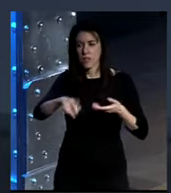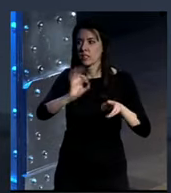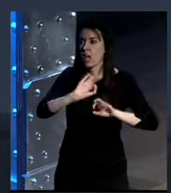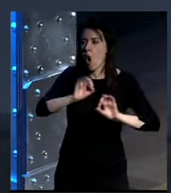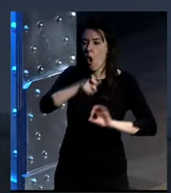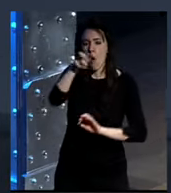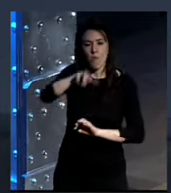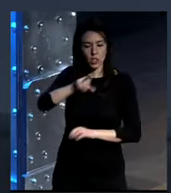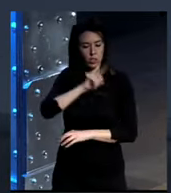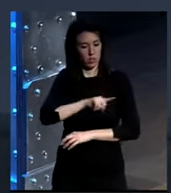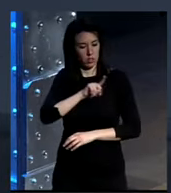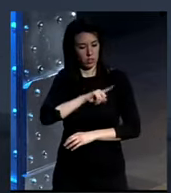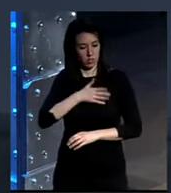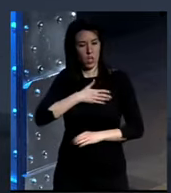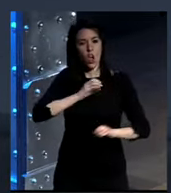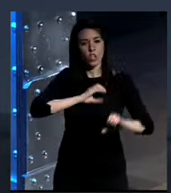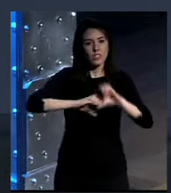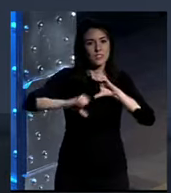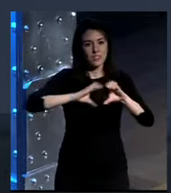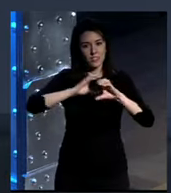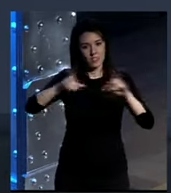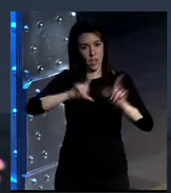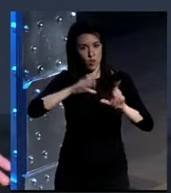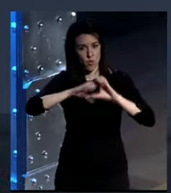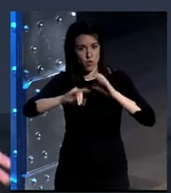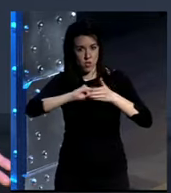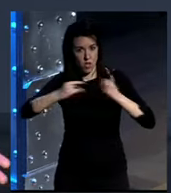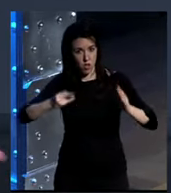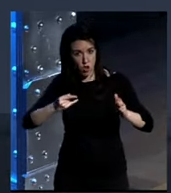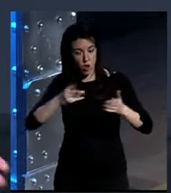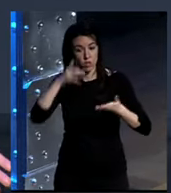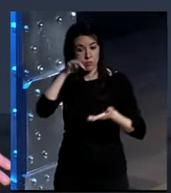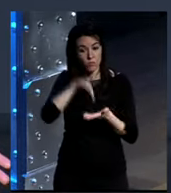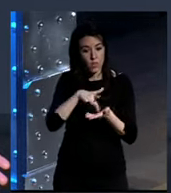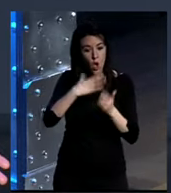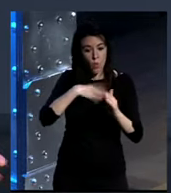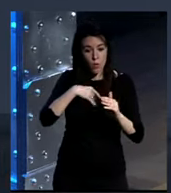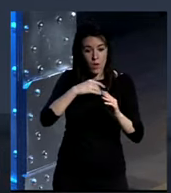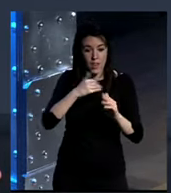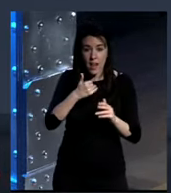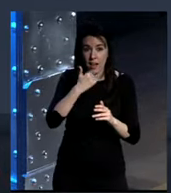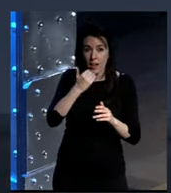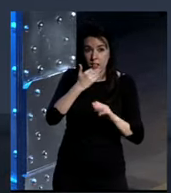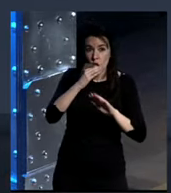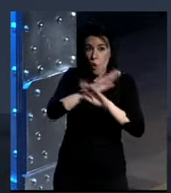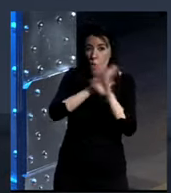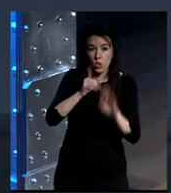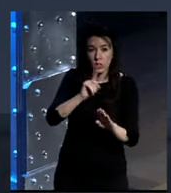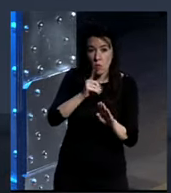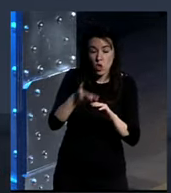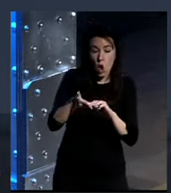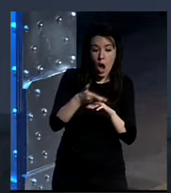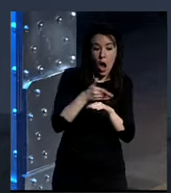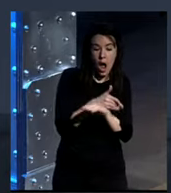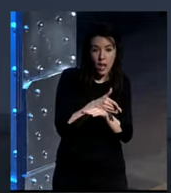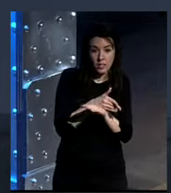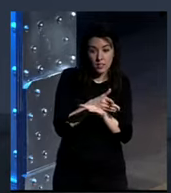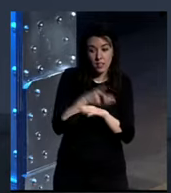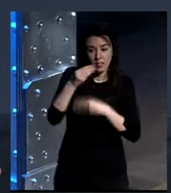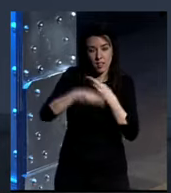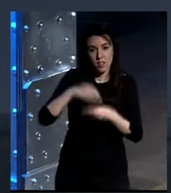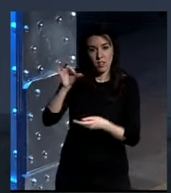sienten de telecomunicación. Y ese será quizá el penúltimo homenaje, y digo penúltimo, que le podamos hacer a Sebastián,